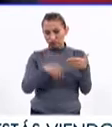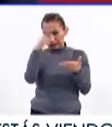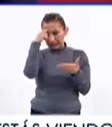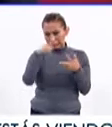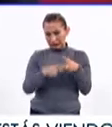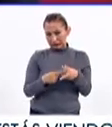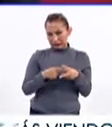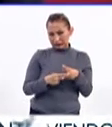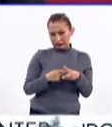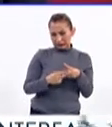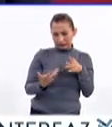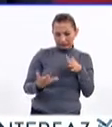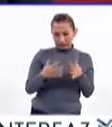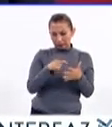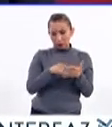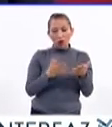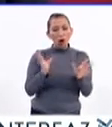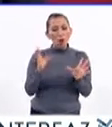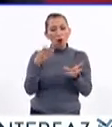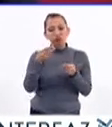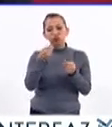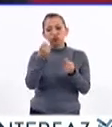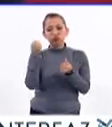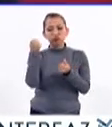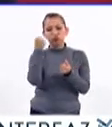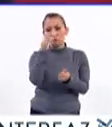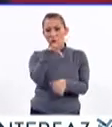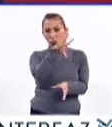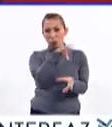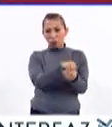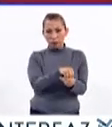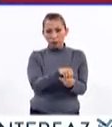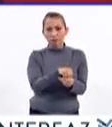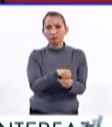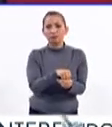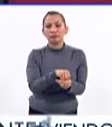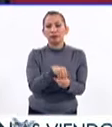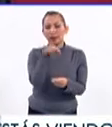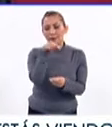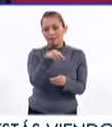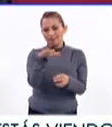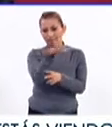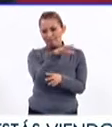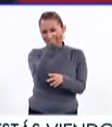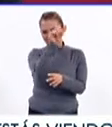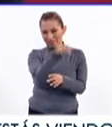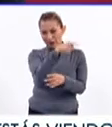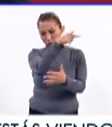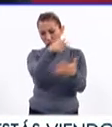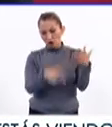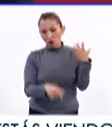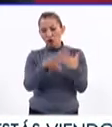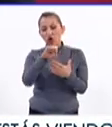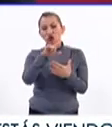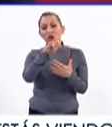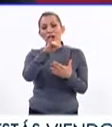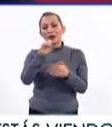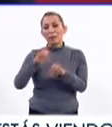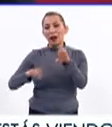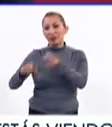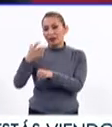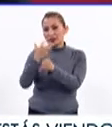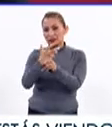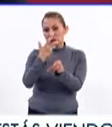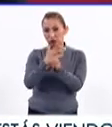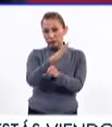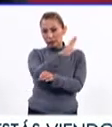previsión, digamos la inversión total que se hará en consulados y la Embajada de Estados